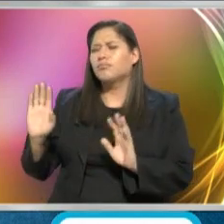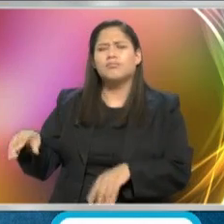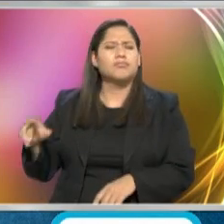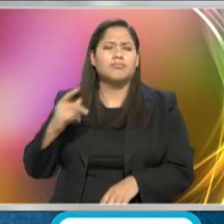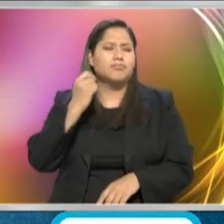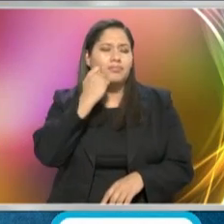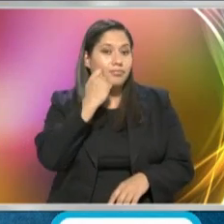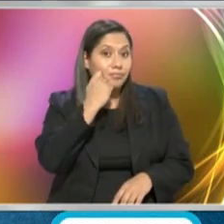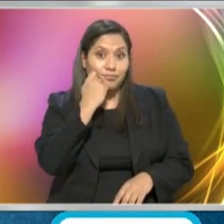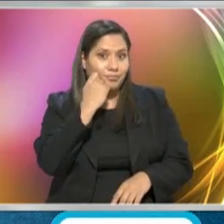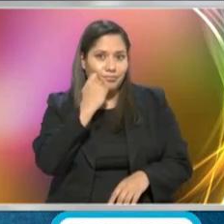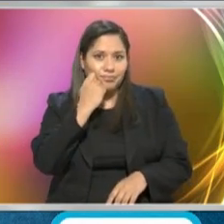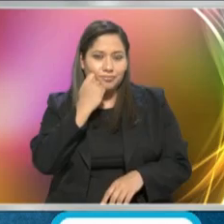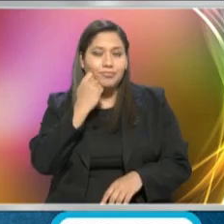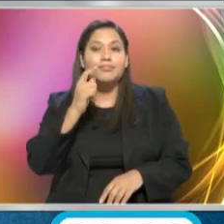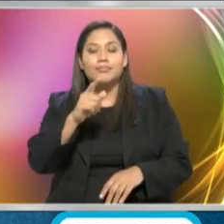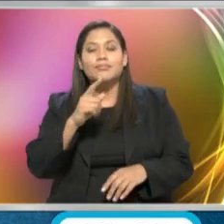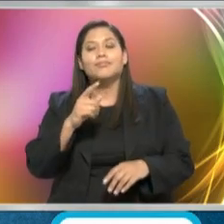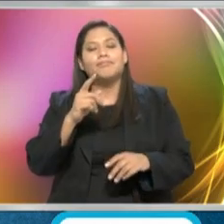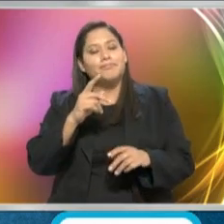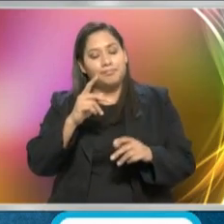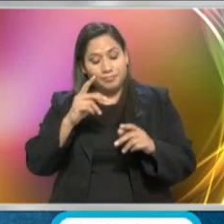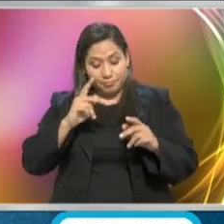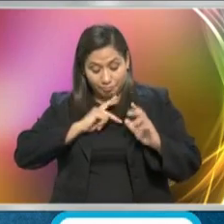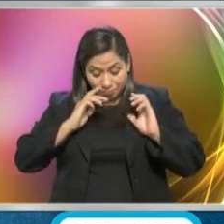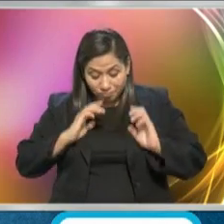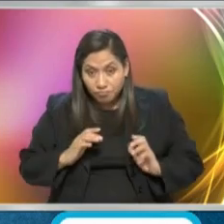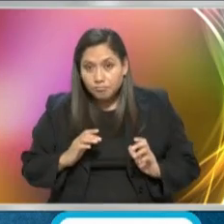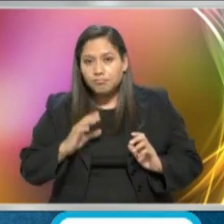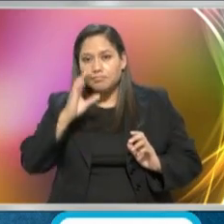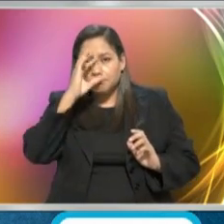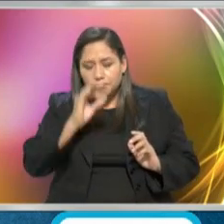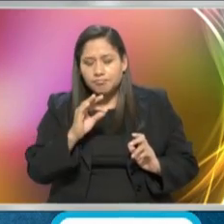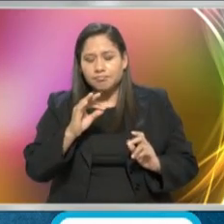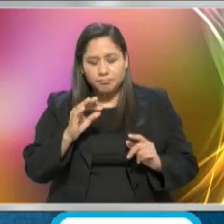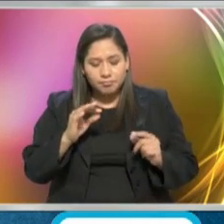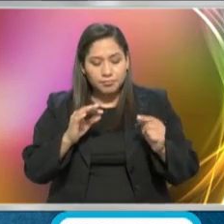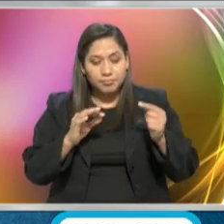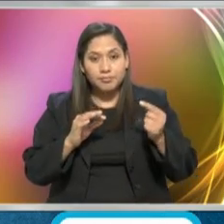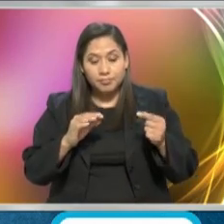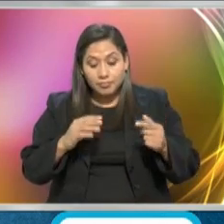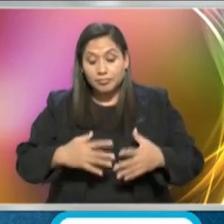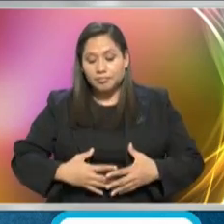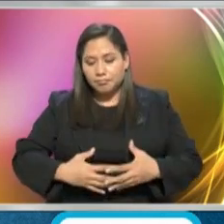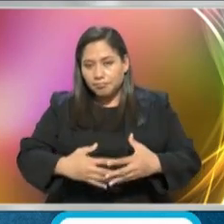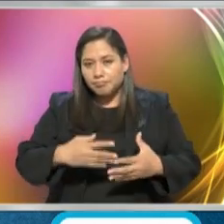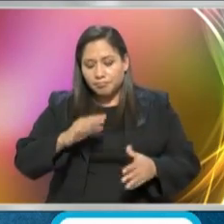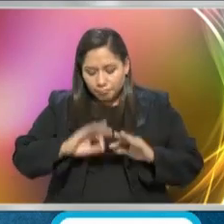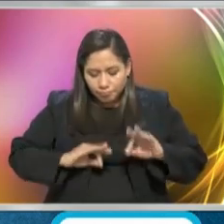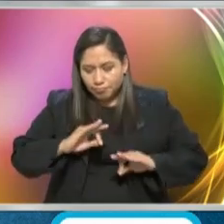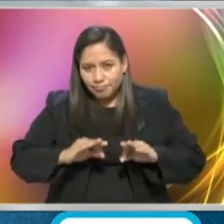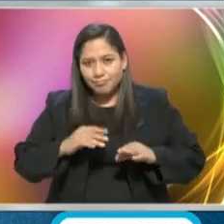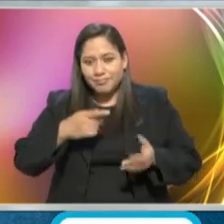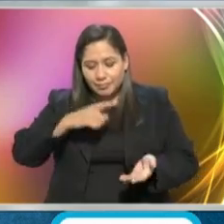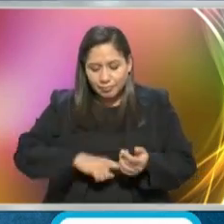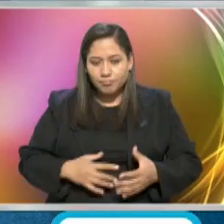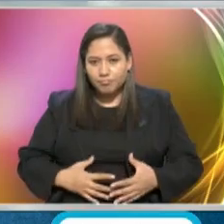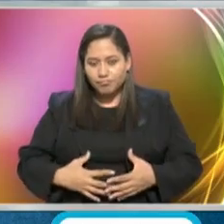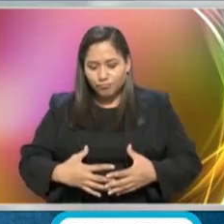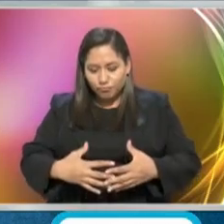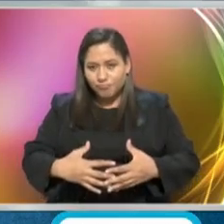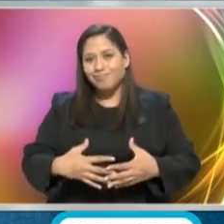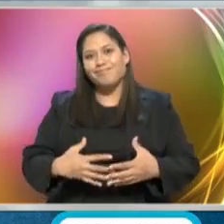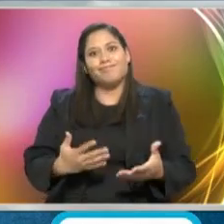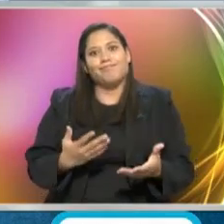Ellas tienen entonces que suspender su propio desarrollo para poder criar desde el punto de vista biológico a un bebé, desarrollarlo dentro de sí.